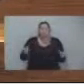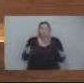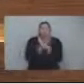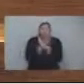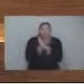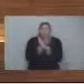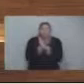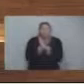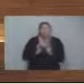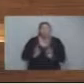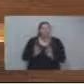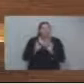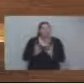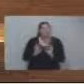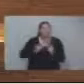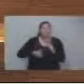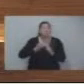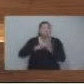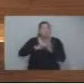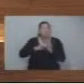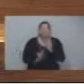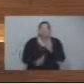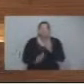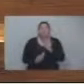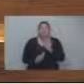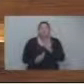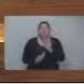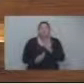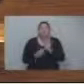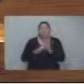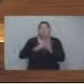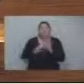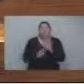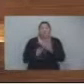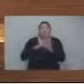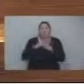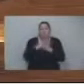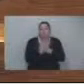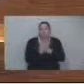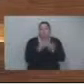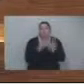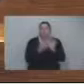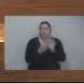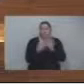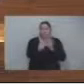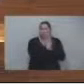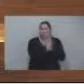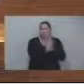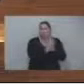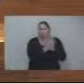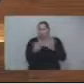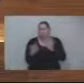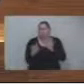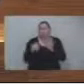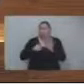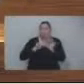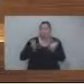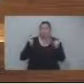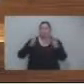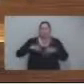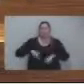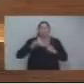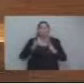así y si modifica usted esa circunstancia, estamos de acuerdo en plantearnos esta